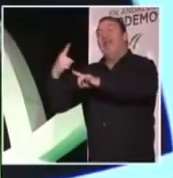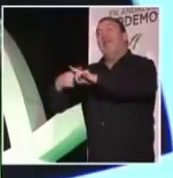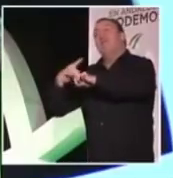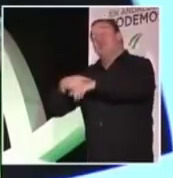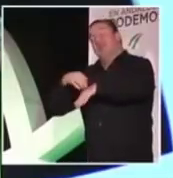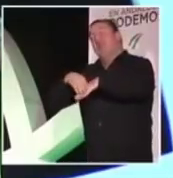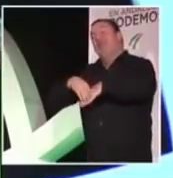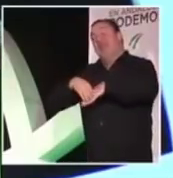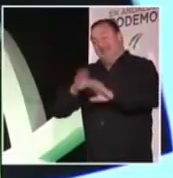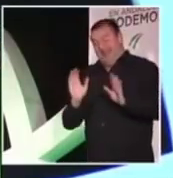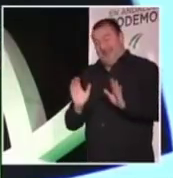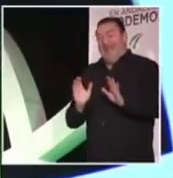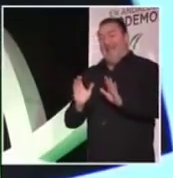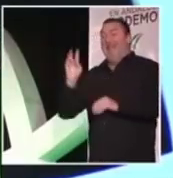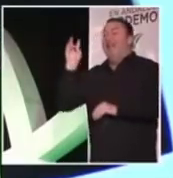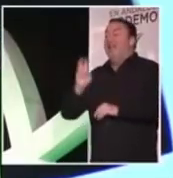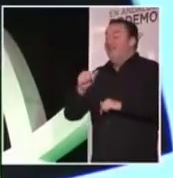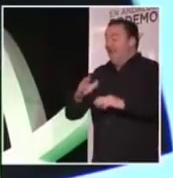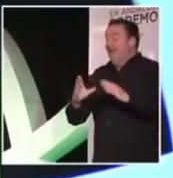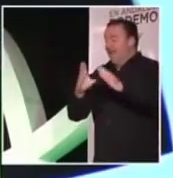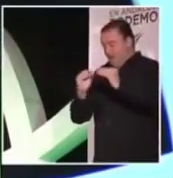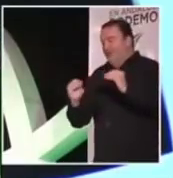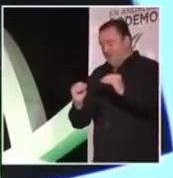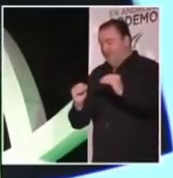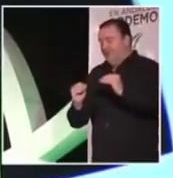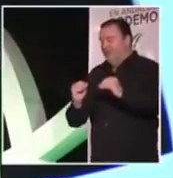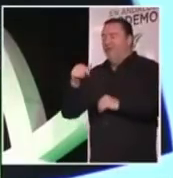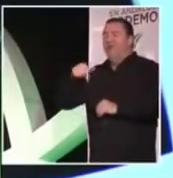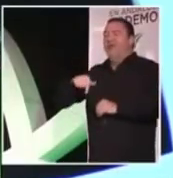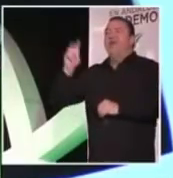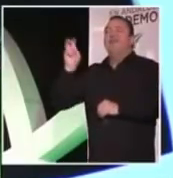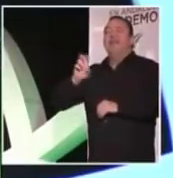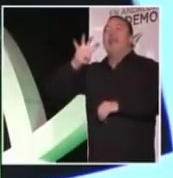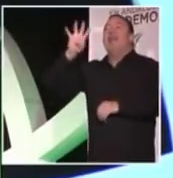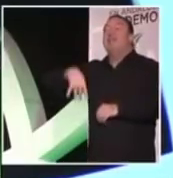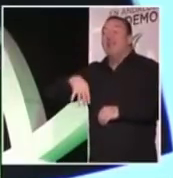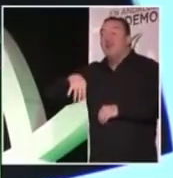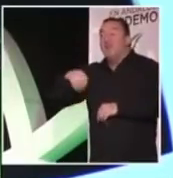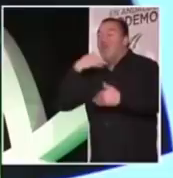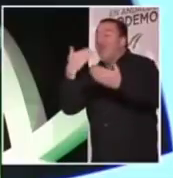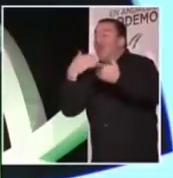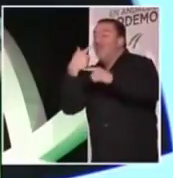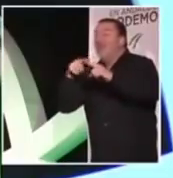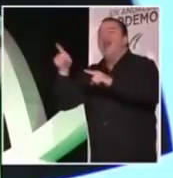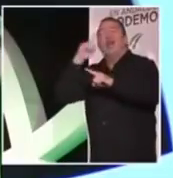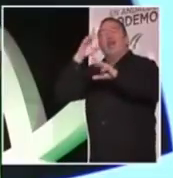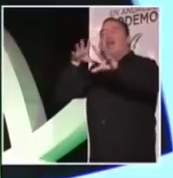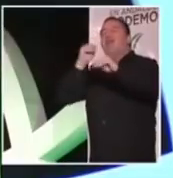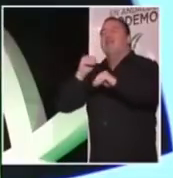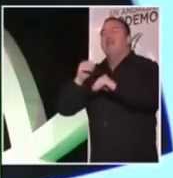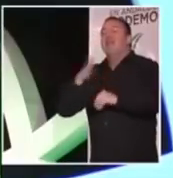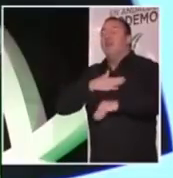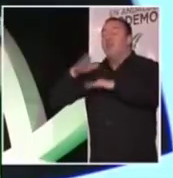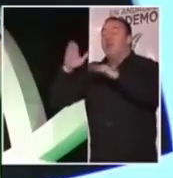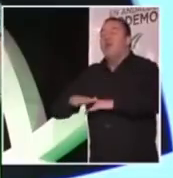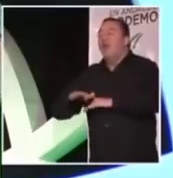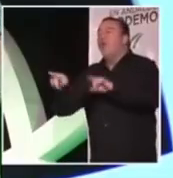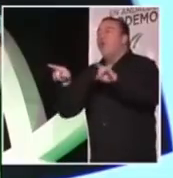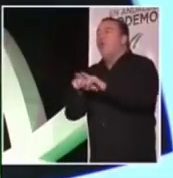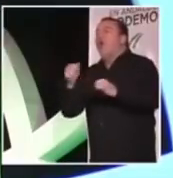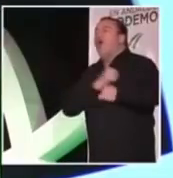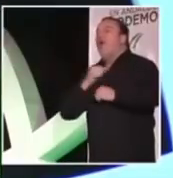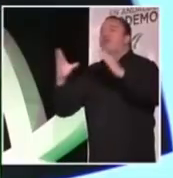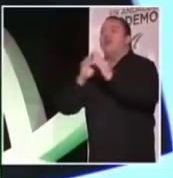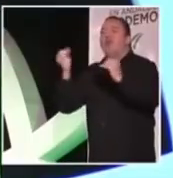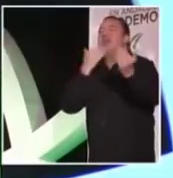Rivera que vienen a Andalucía a hablar de Cataluña, que entiendan que el patriotismo implica que cuando vienes a Andalucía hay que